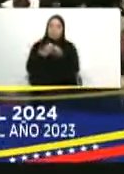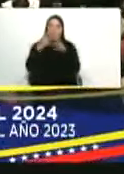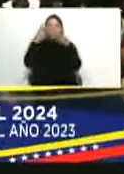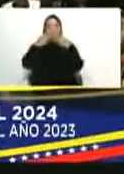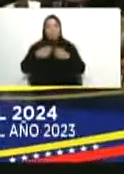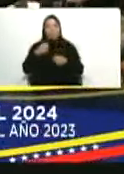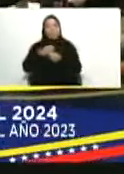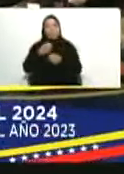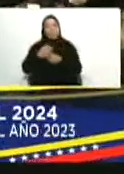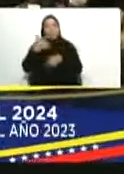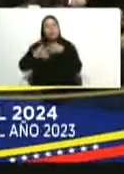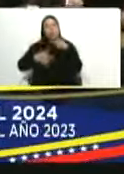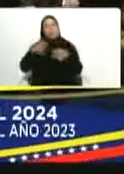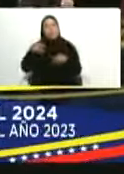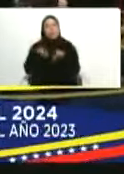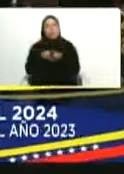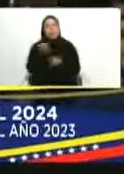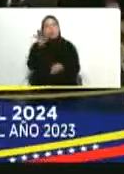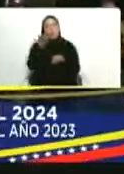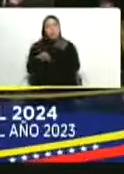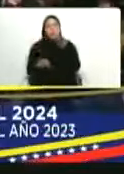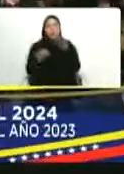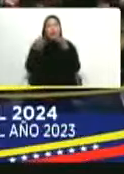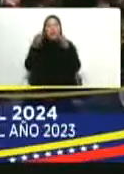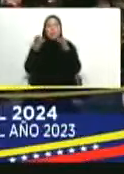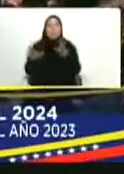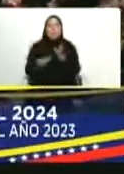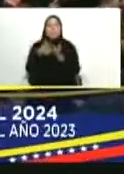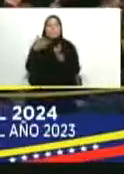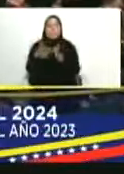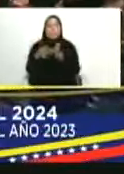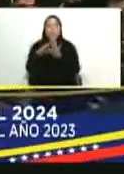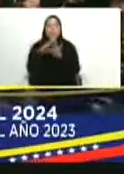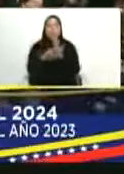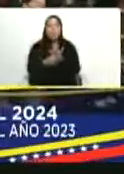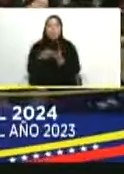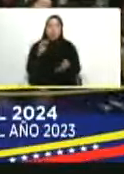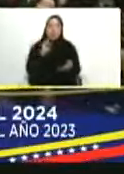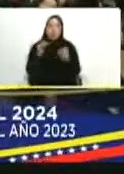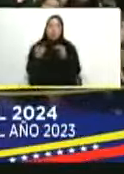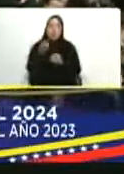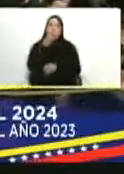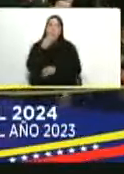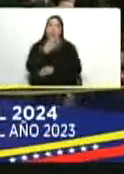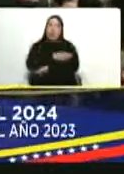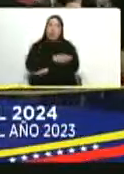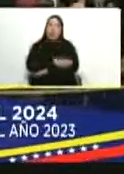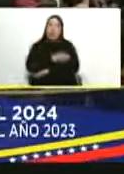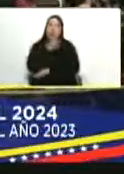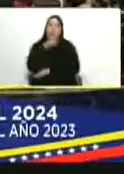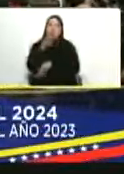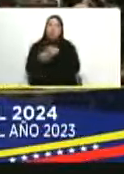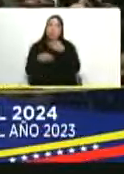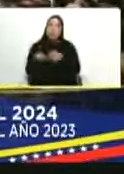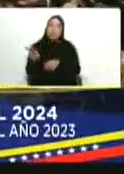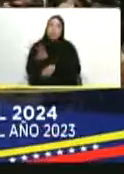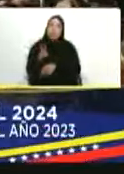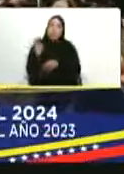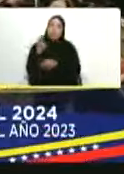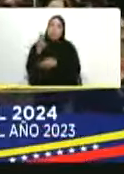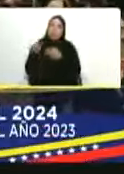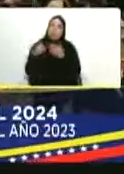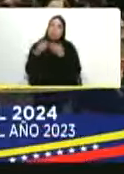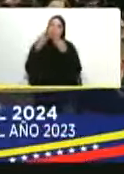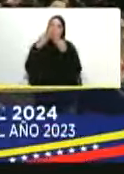o magistradas y jueces o juezas estará fundamentado en el Código de Ética del juez venezolano o jueza venezolana que dictará la Asamblea